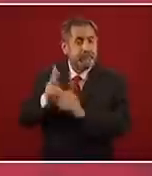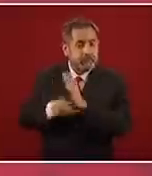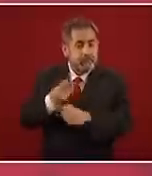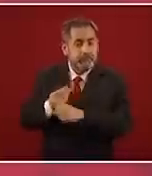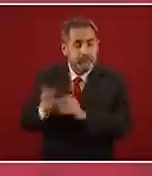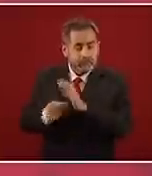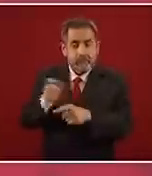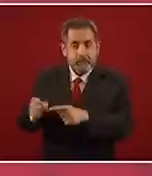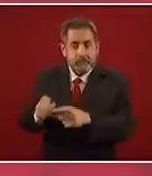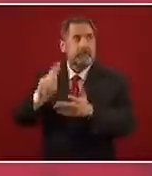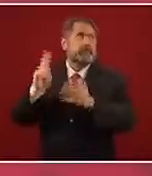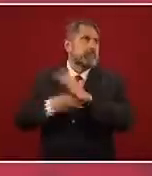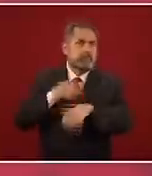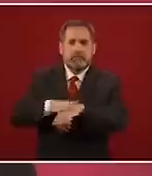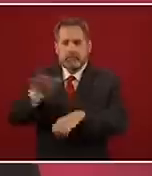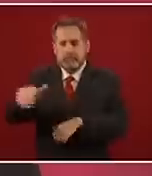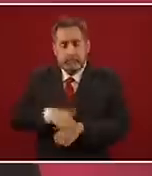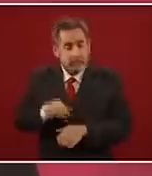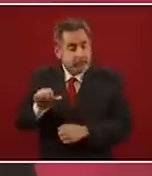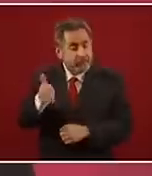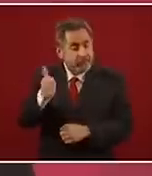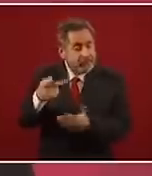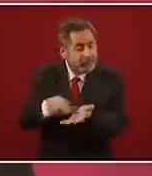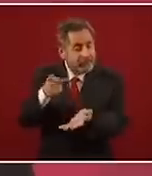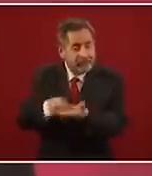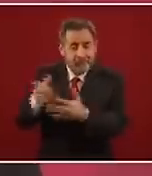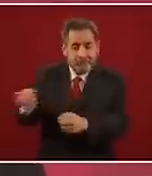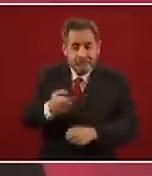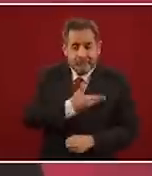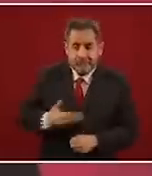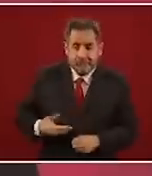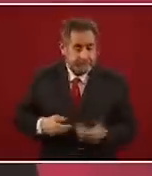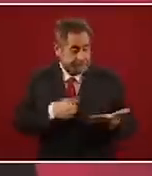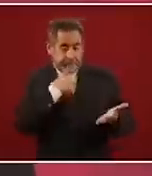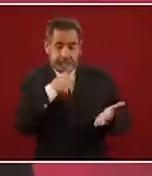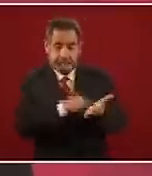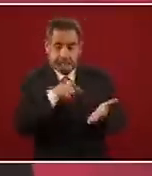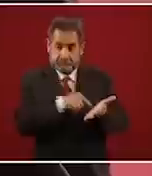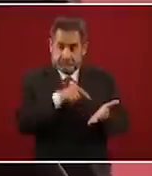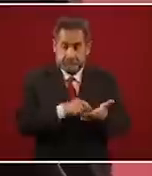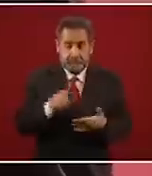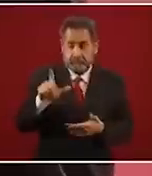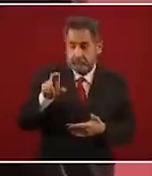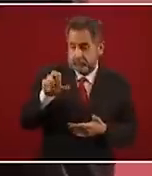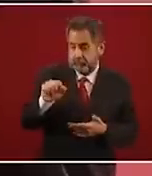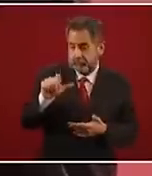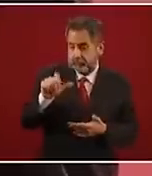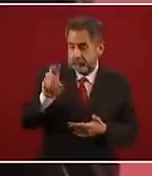todavía regresa, fue 11 veces. Y en la carta que le manda a Alamán,